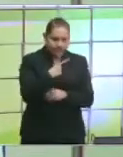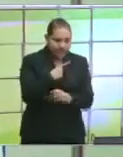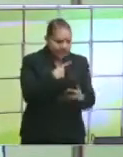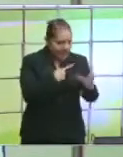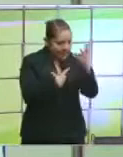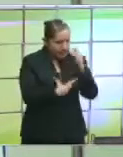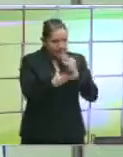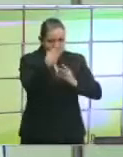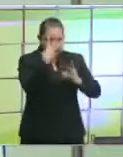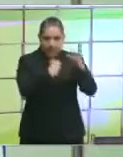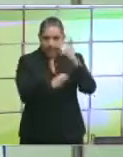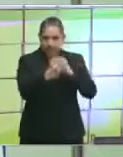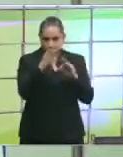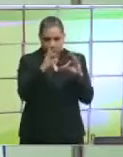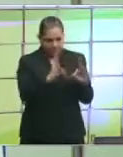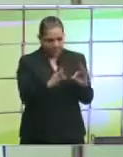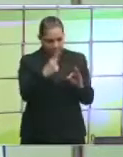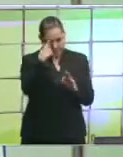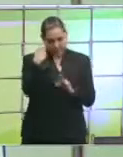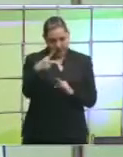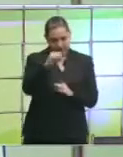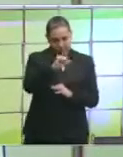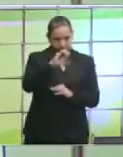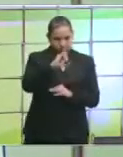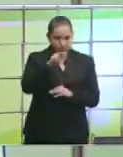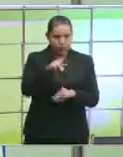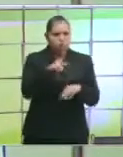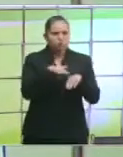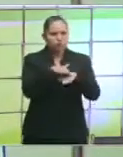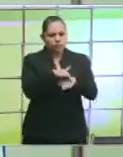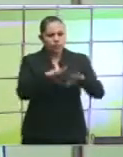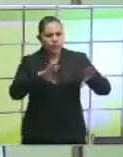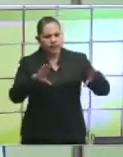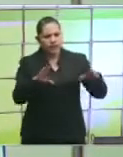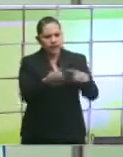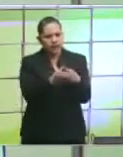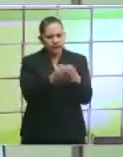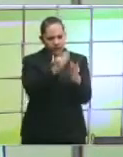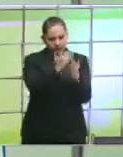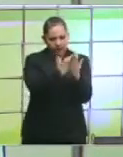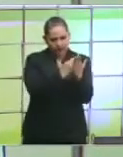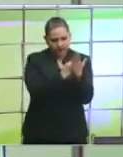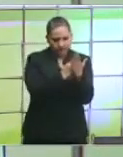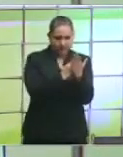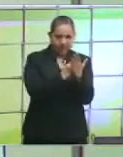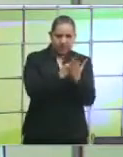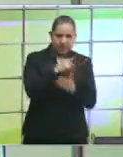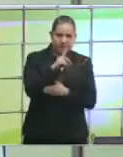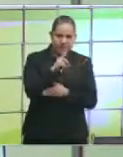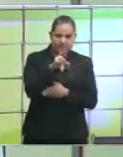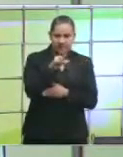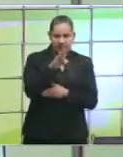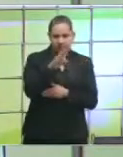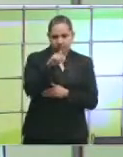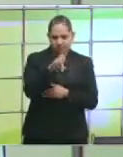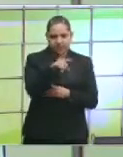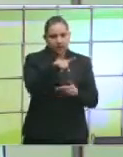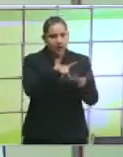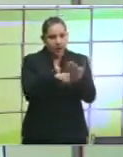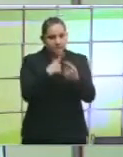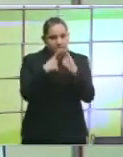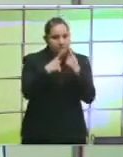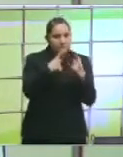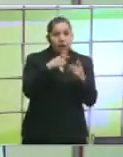de la suprema corte justicia de la fuente si ustedes recuerdan los discursos yo llegamos en los últimos